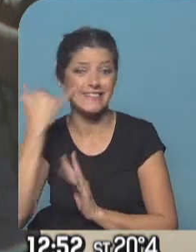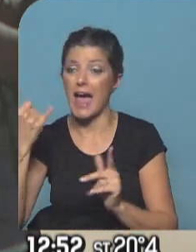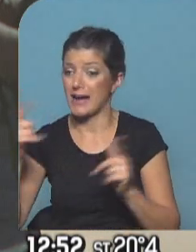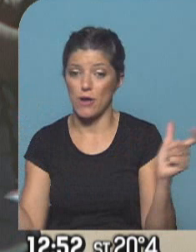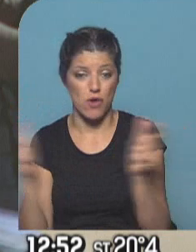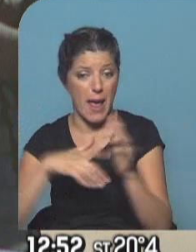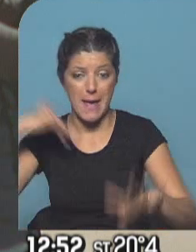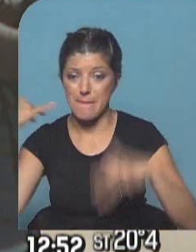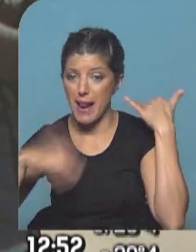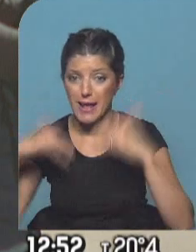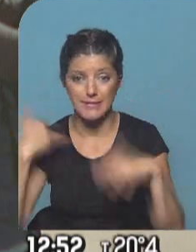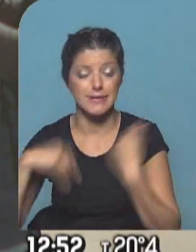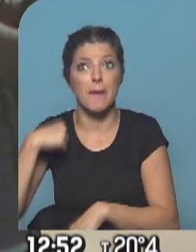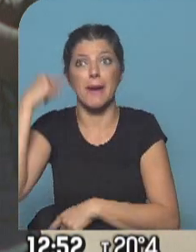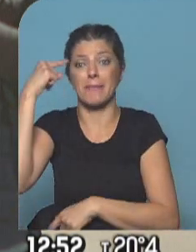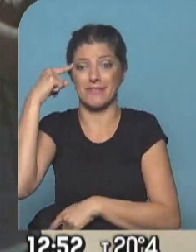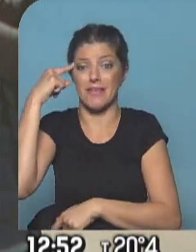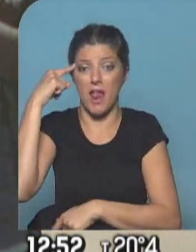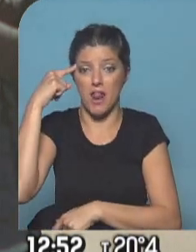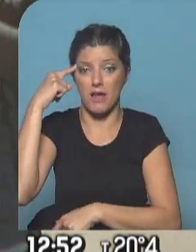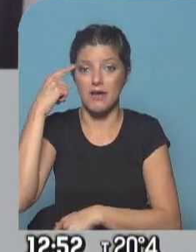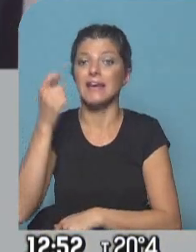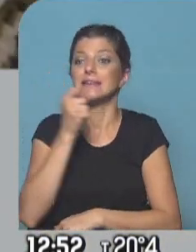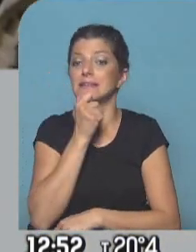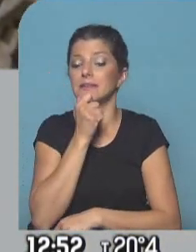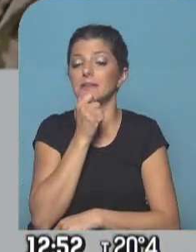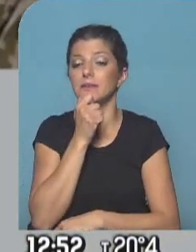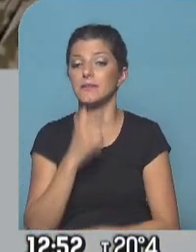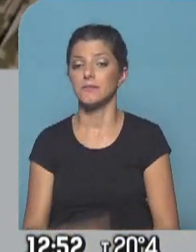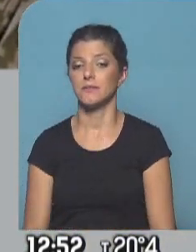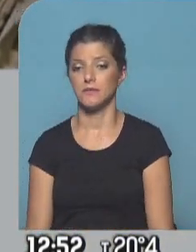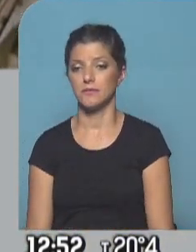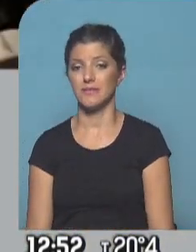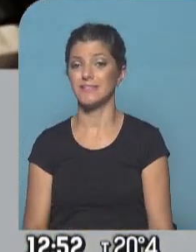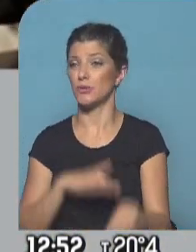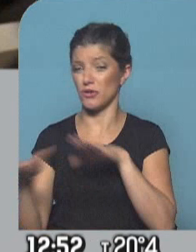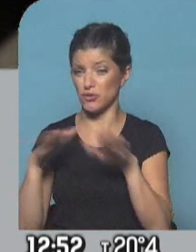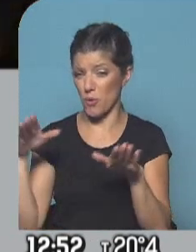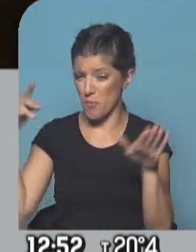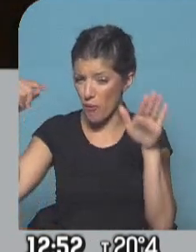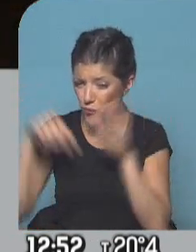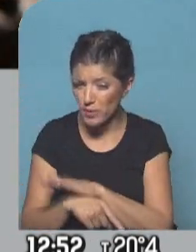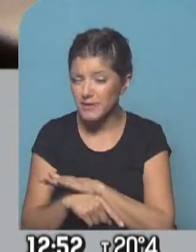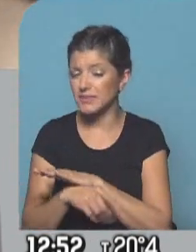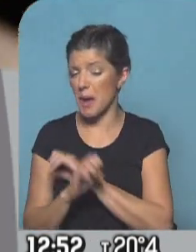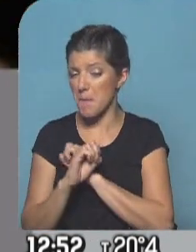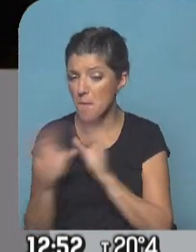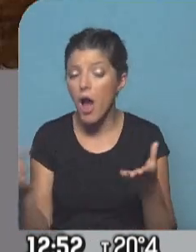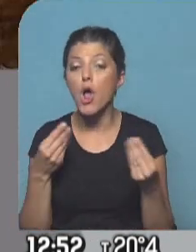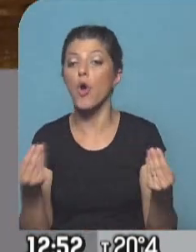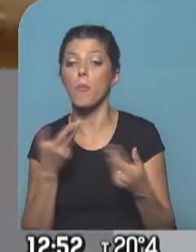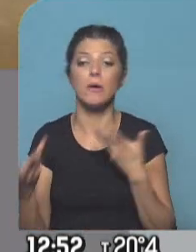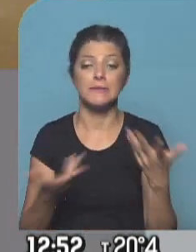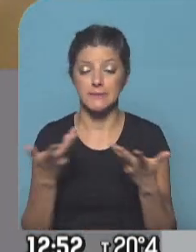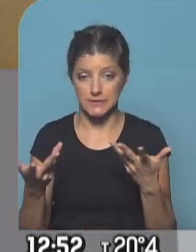tratar cuáles podrían ser las medidas que deba tomar frente a una situación que podría complicarse, como que faltan razones de